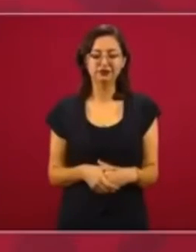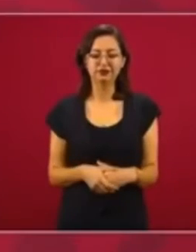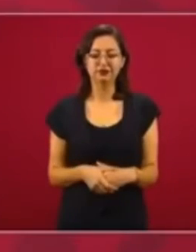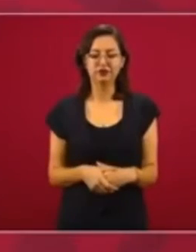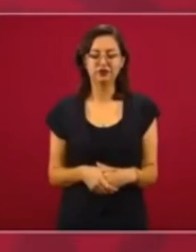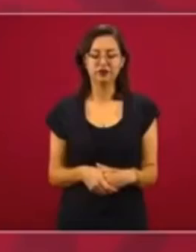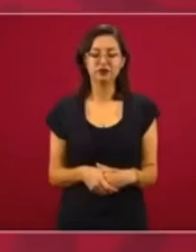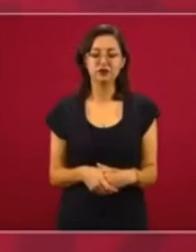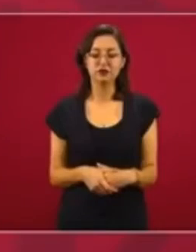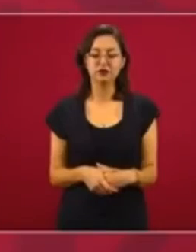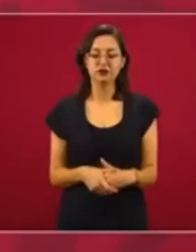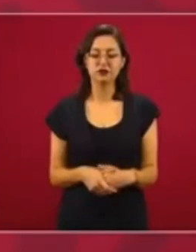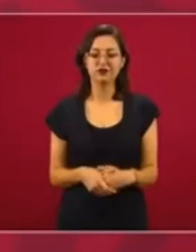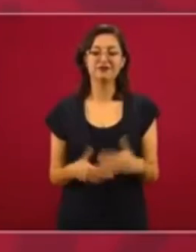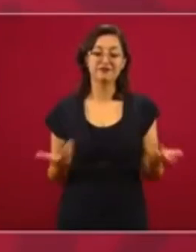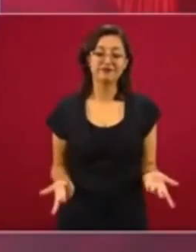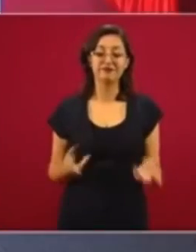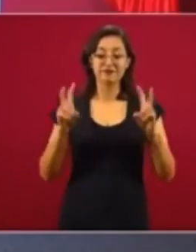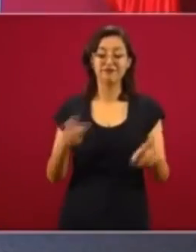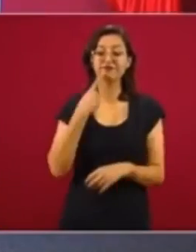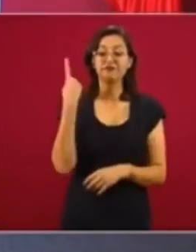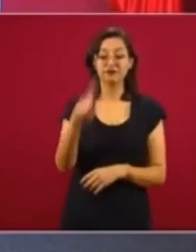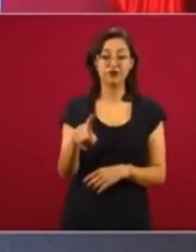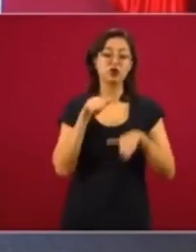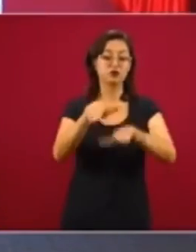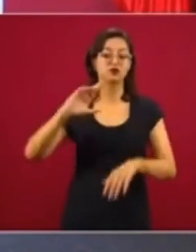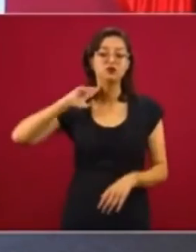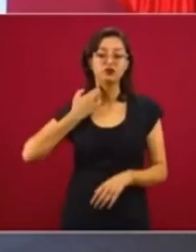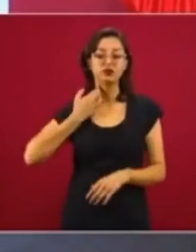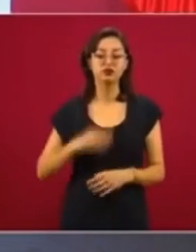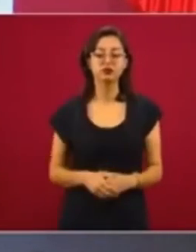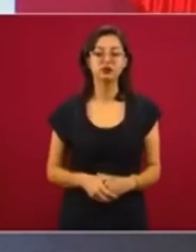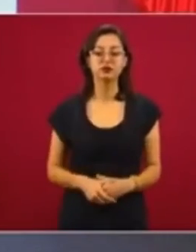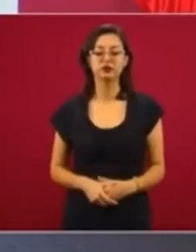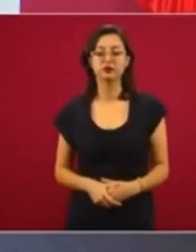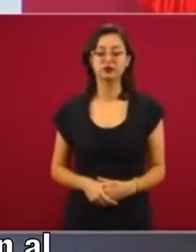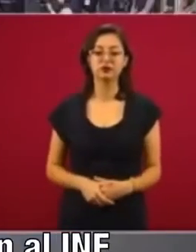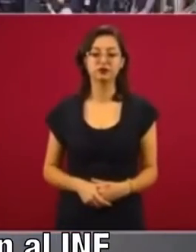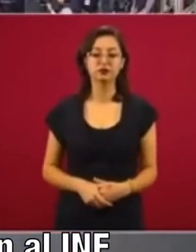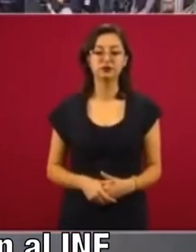Ese es lo de la denuncia sobre los robots.